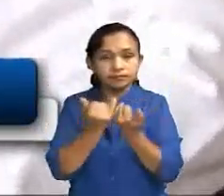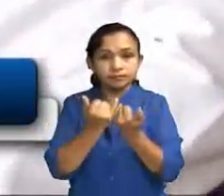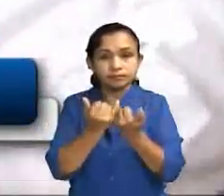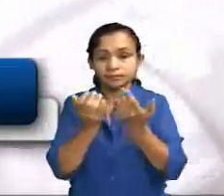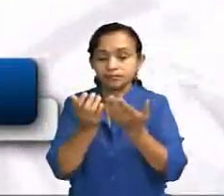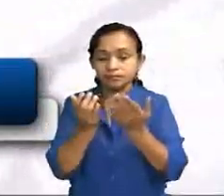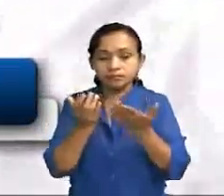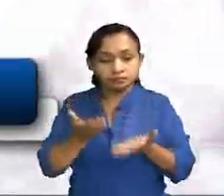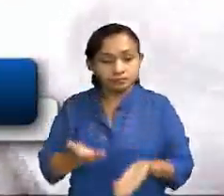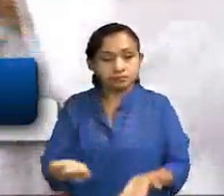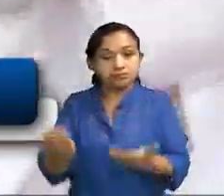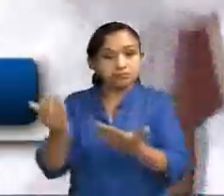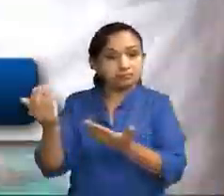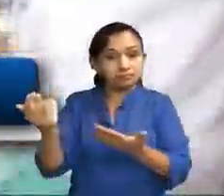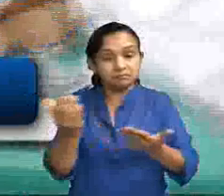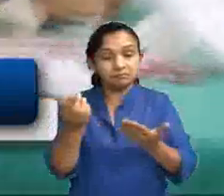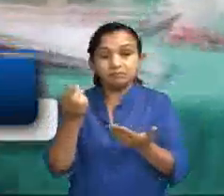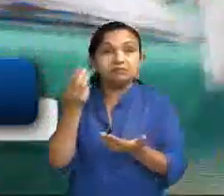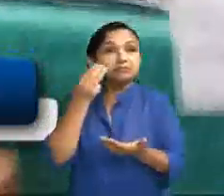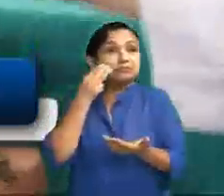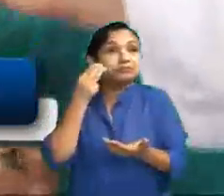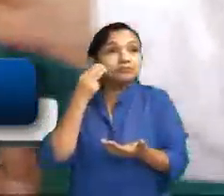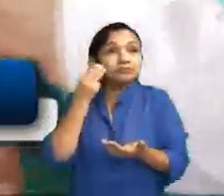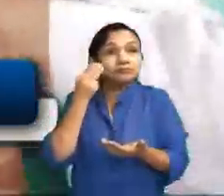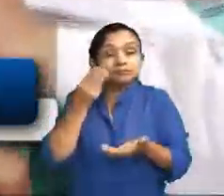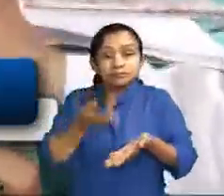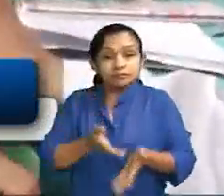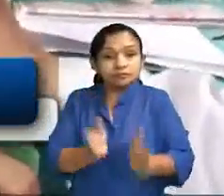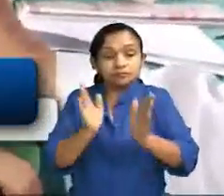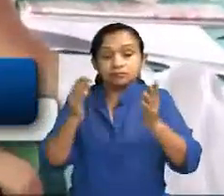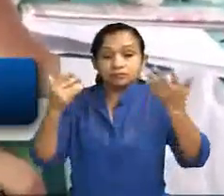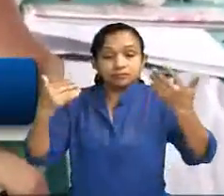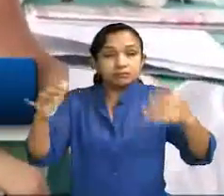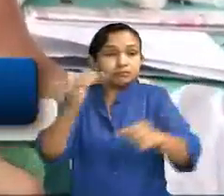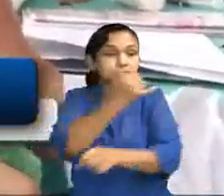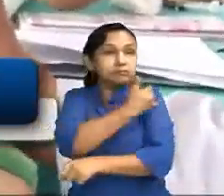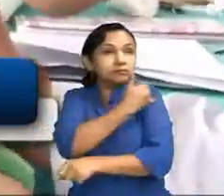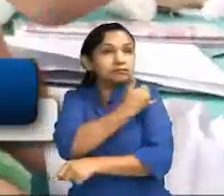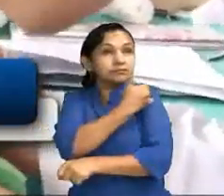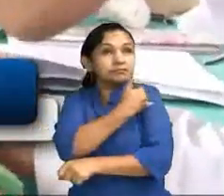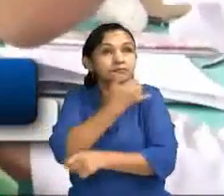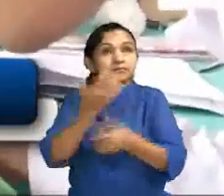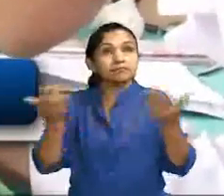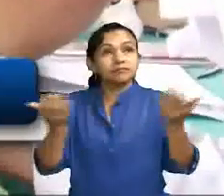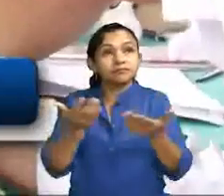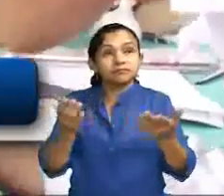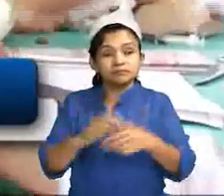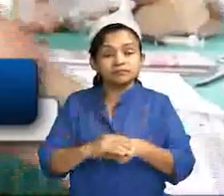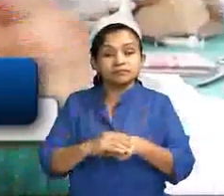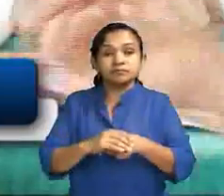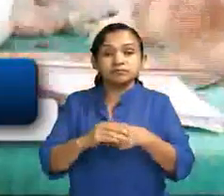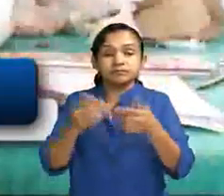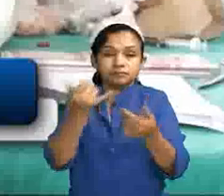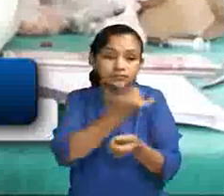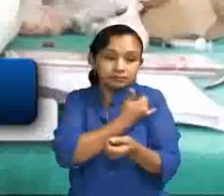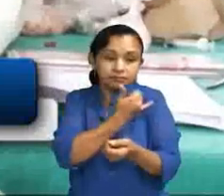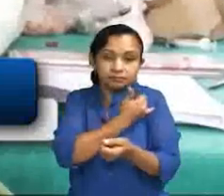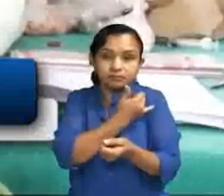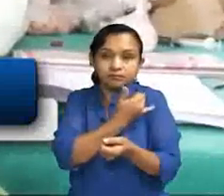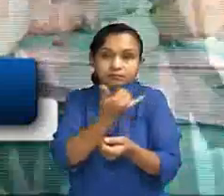niños nacen, las madres traen a luz a sus hijos en cualquier hospital, pues si son aseguradas, van donde